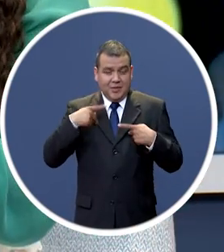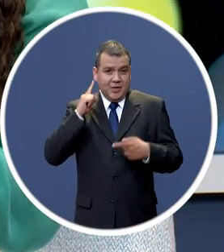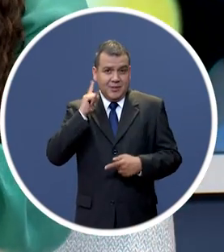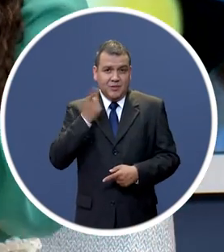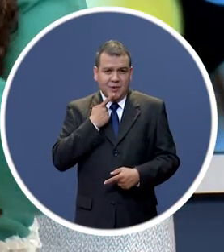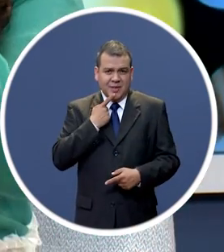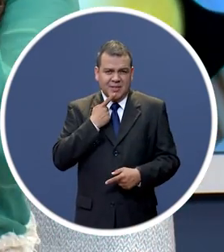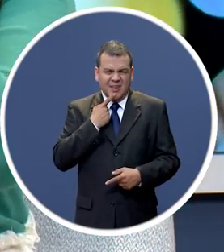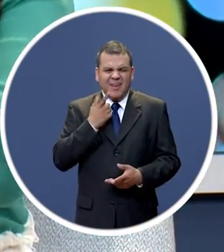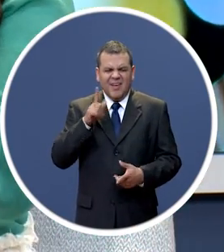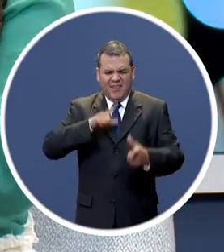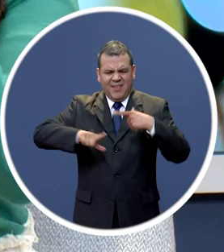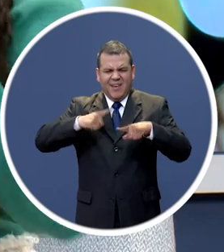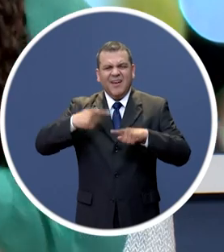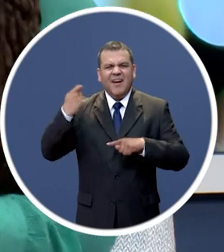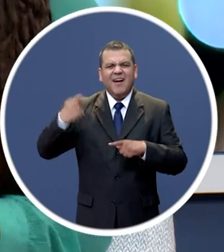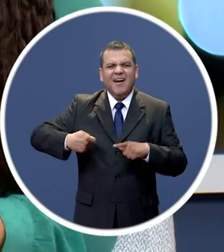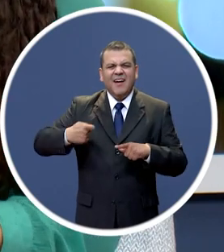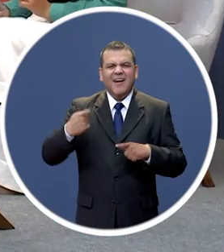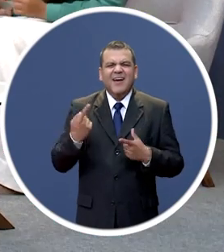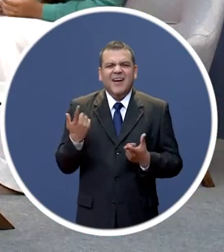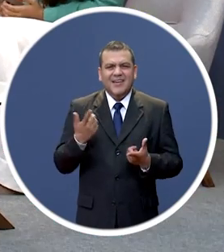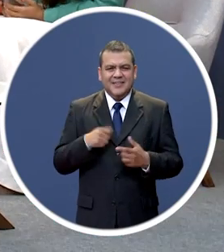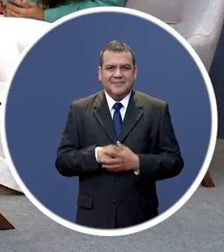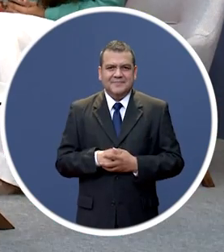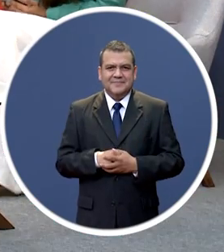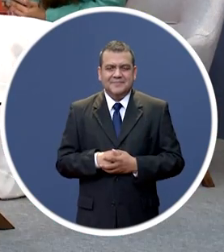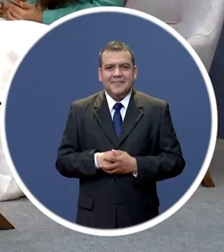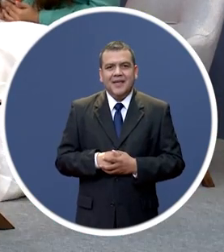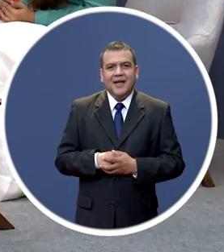personas sordas. ¿Qué es la lengua de señas?